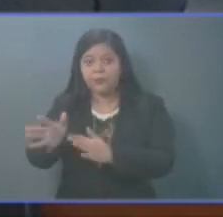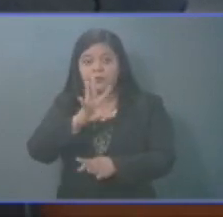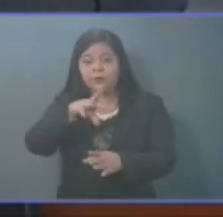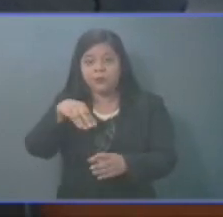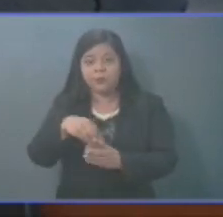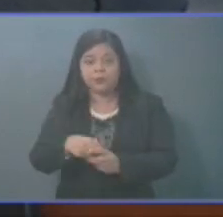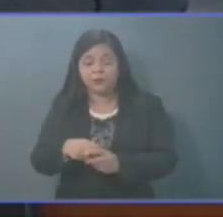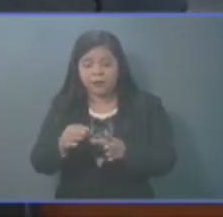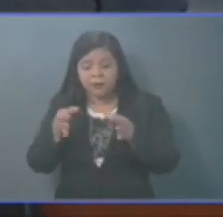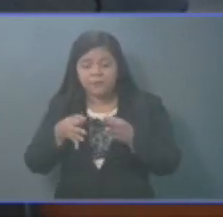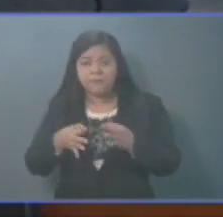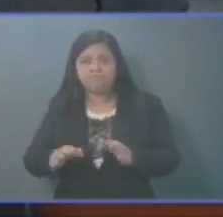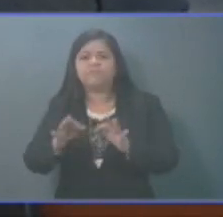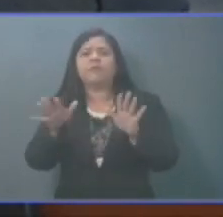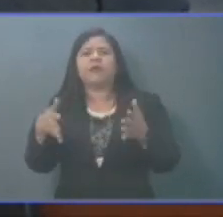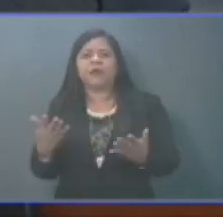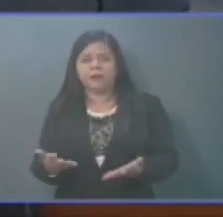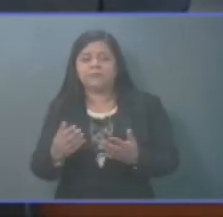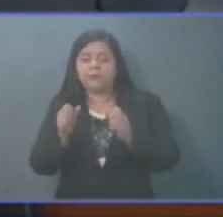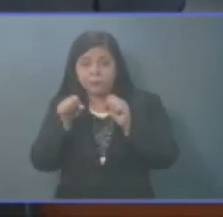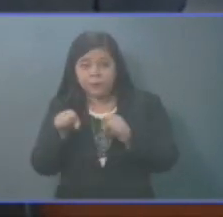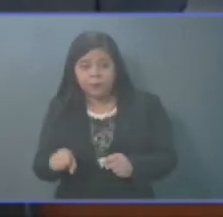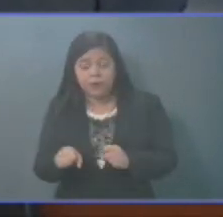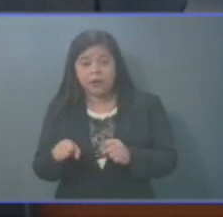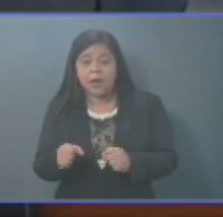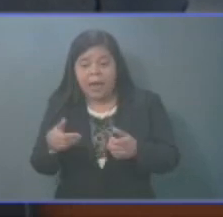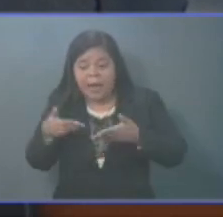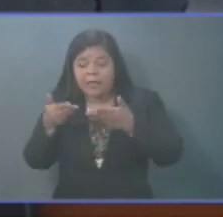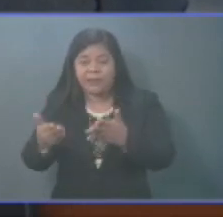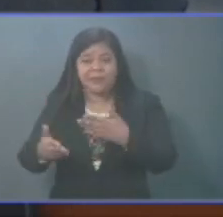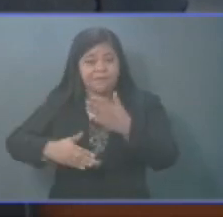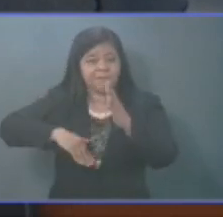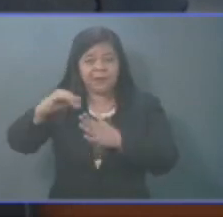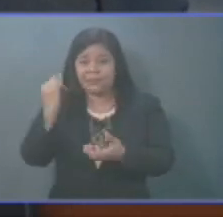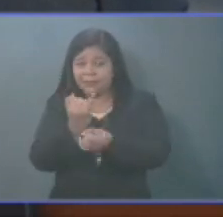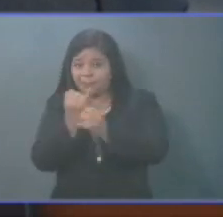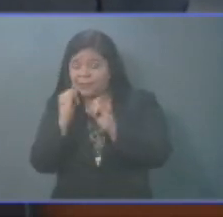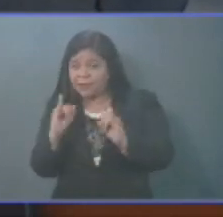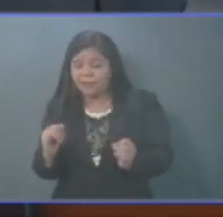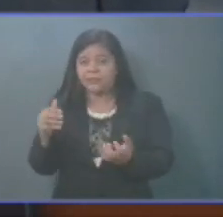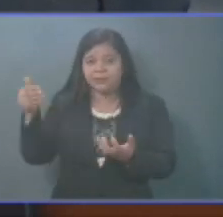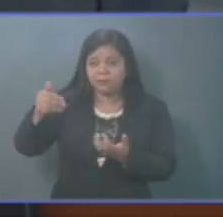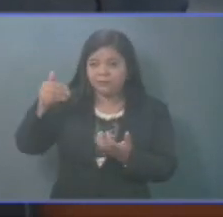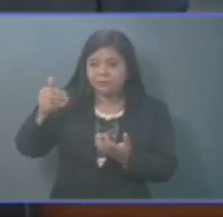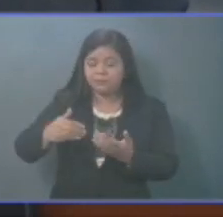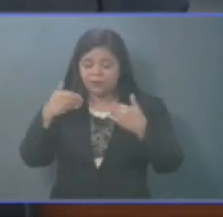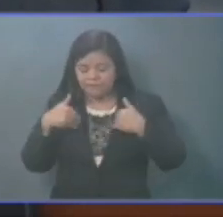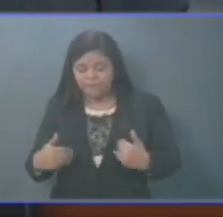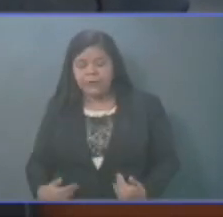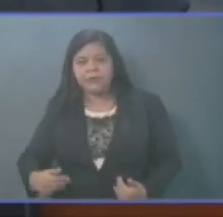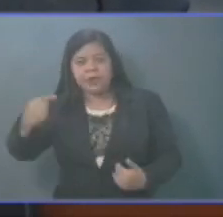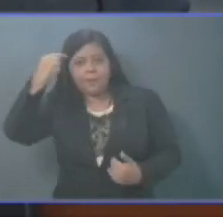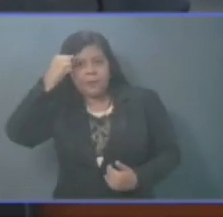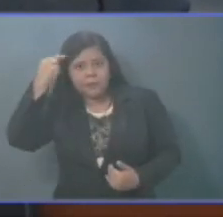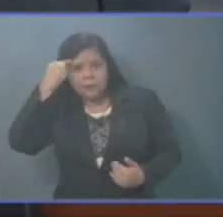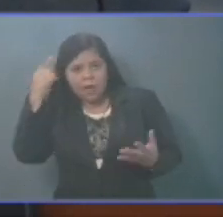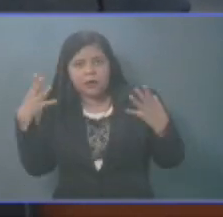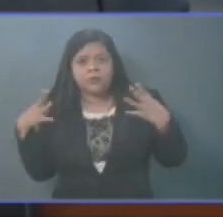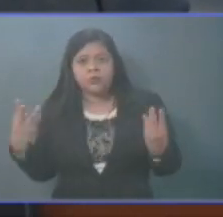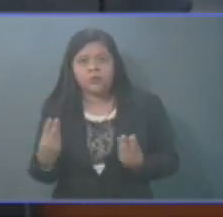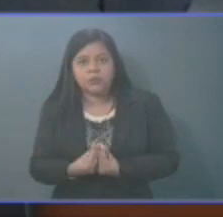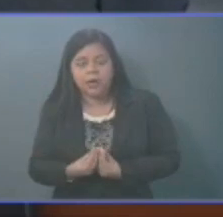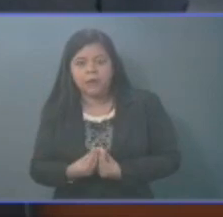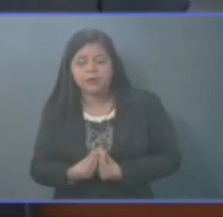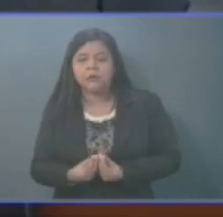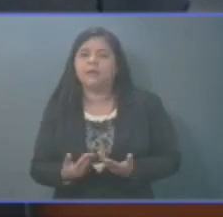acciones y medidas con la finalidad de restituir la máxima independencia y capacidades físicas, mentales, sociales y